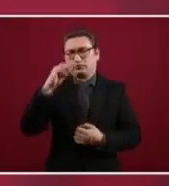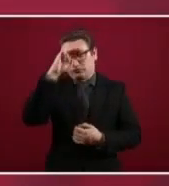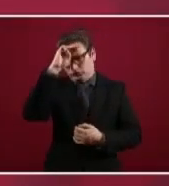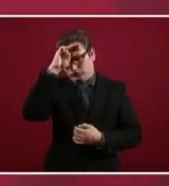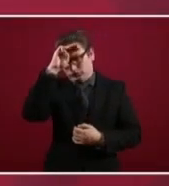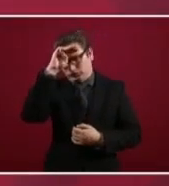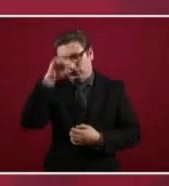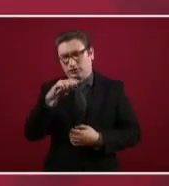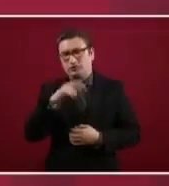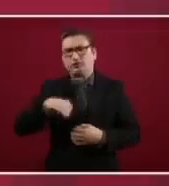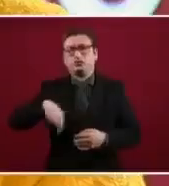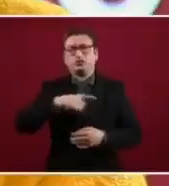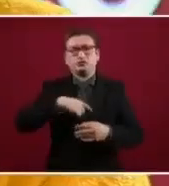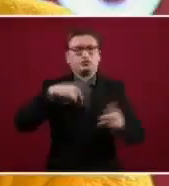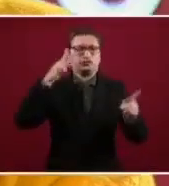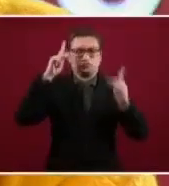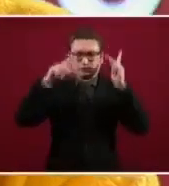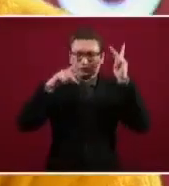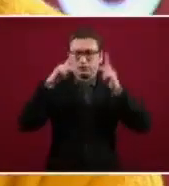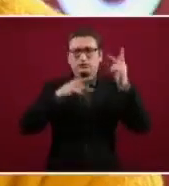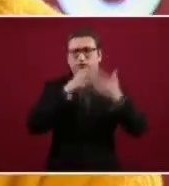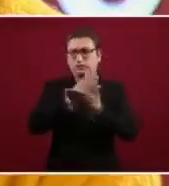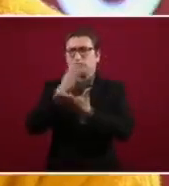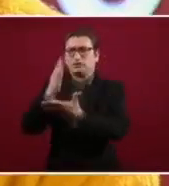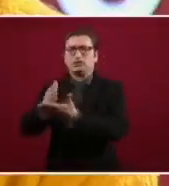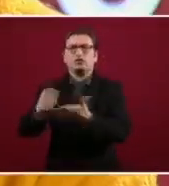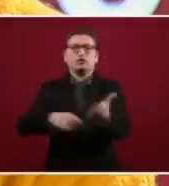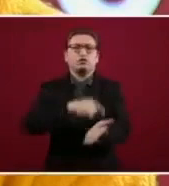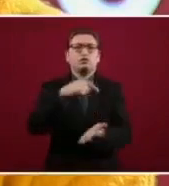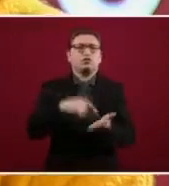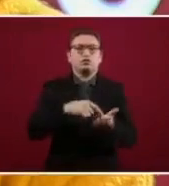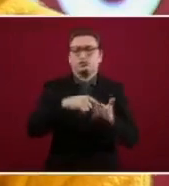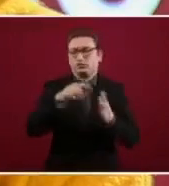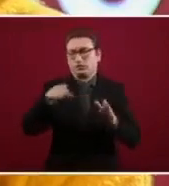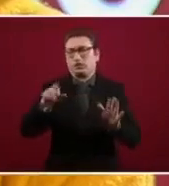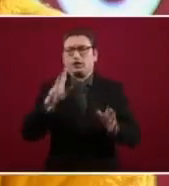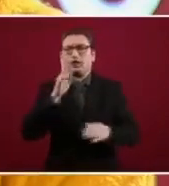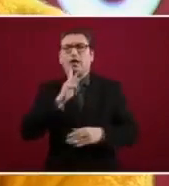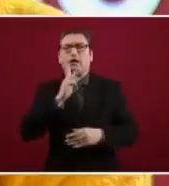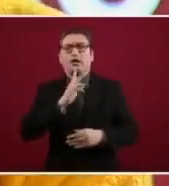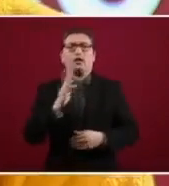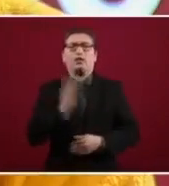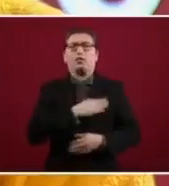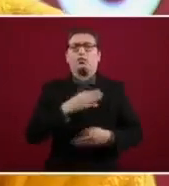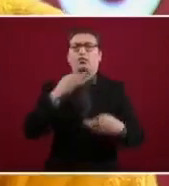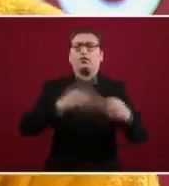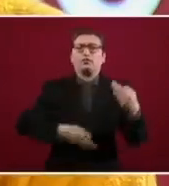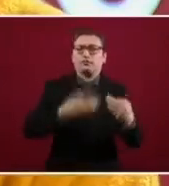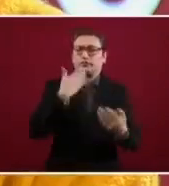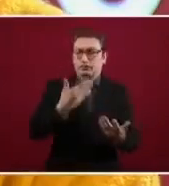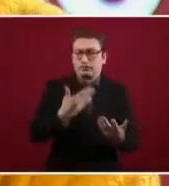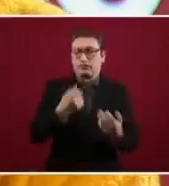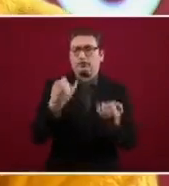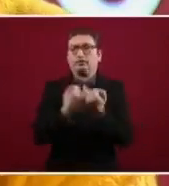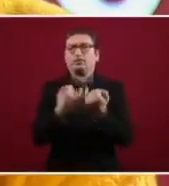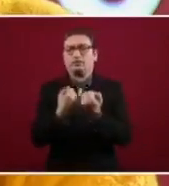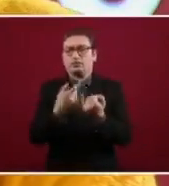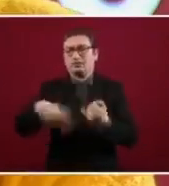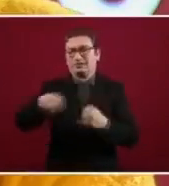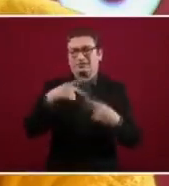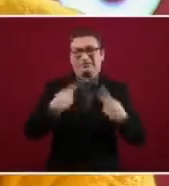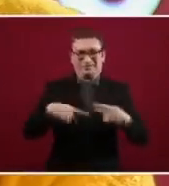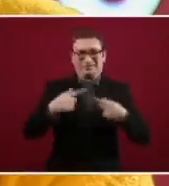establecimientos para ver el desempeño del buen fin o el fin además tiene un estímulo adicional a los